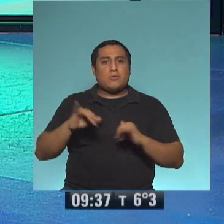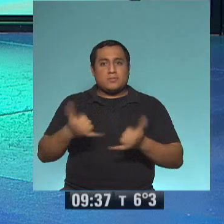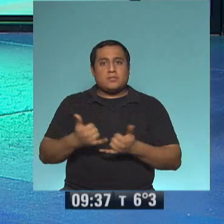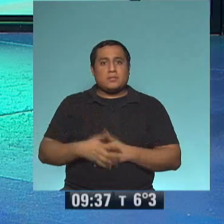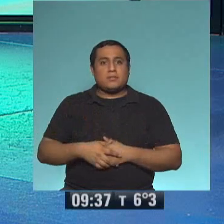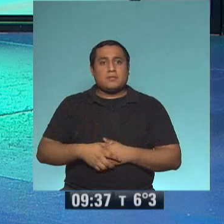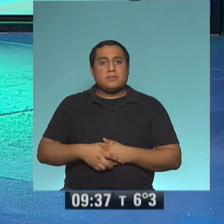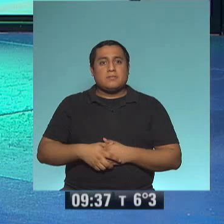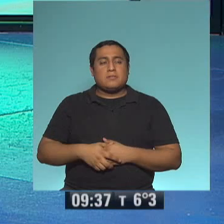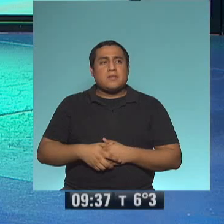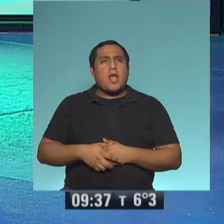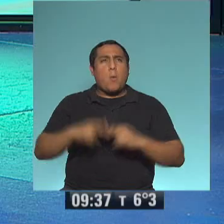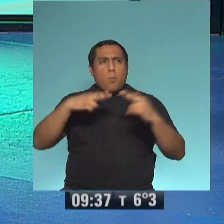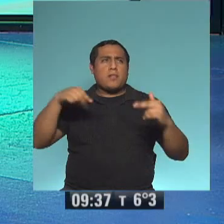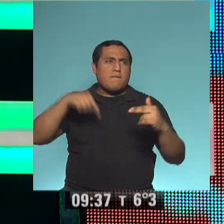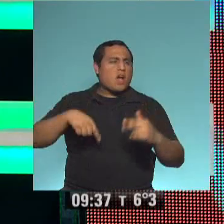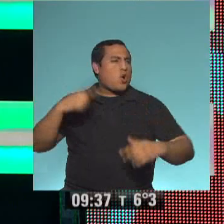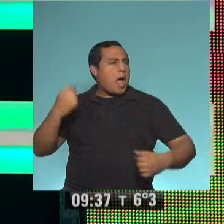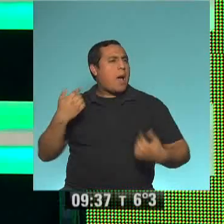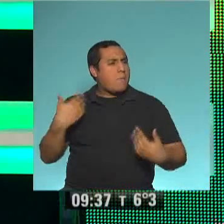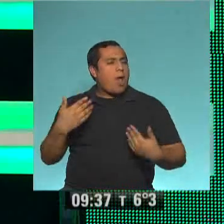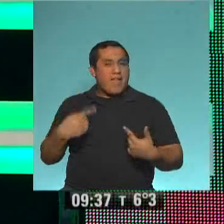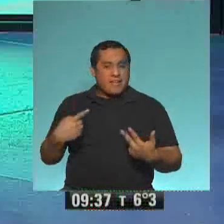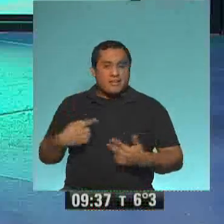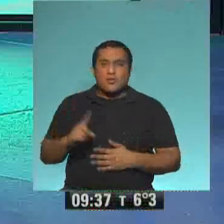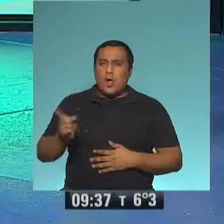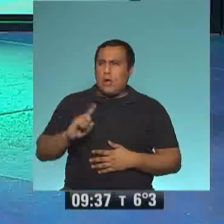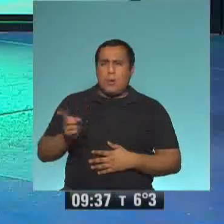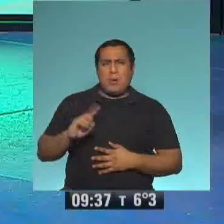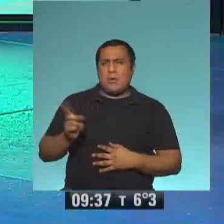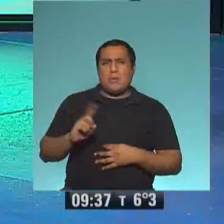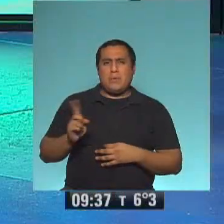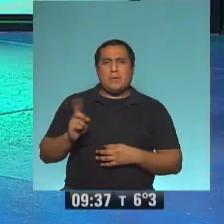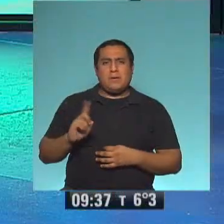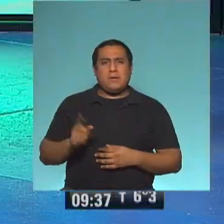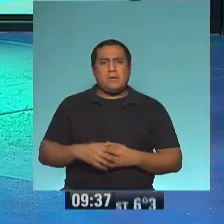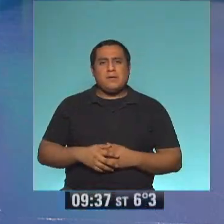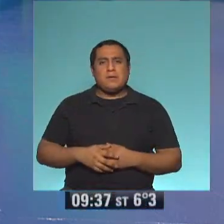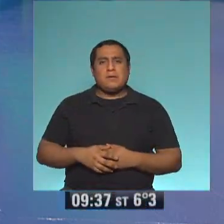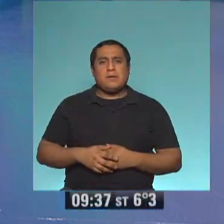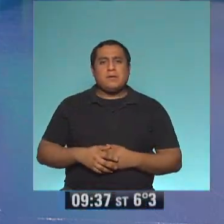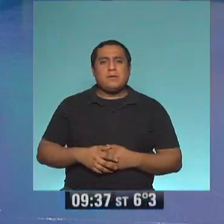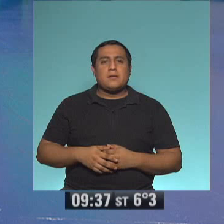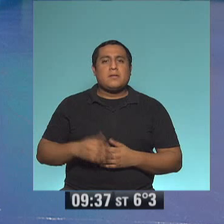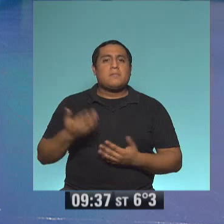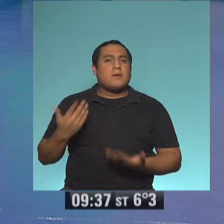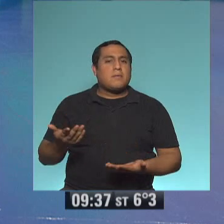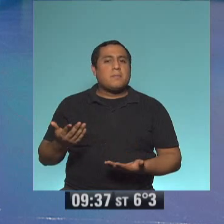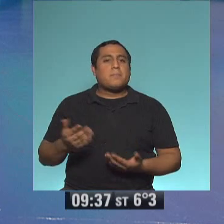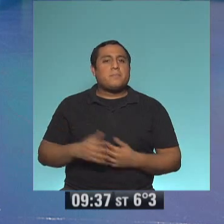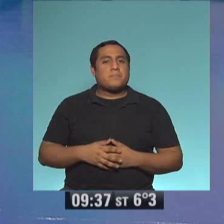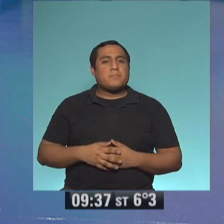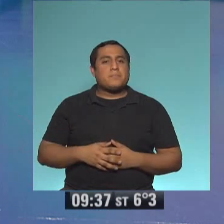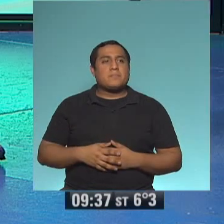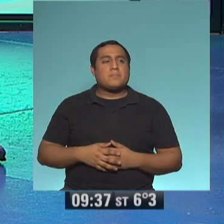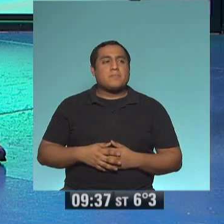era? Debajo del puente está todo permitido. No, esa me parece tampoco. Que no. No. Una de. ¡Ah! Ya sé cuál es. ¿Cuál? Una. Na na